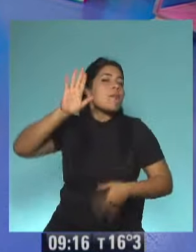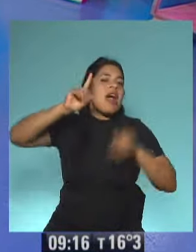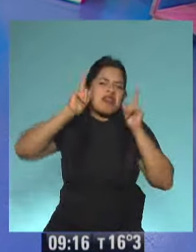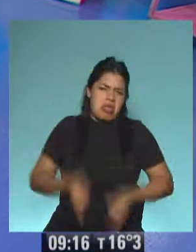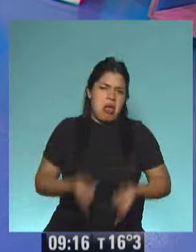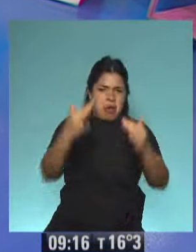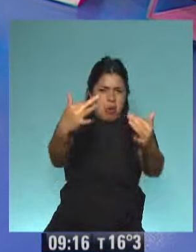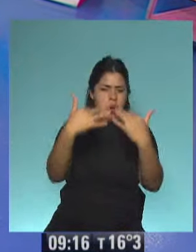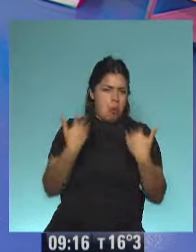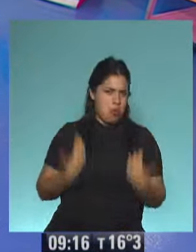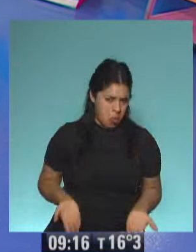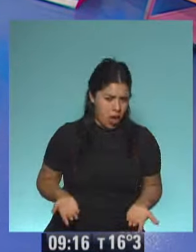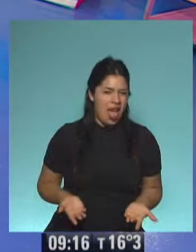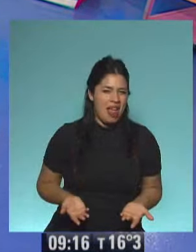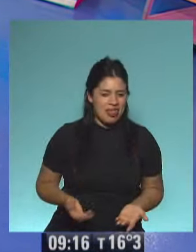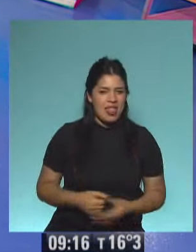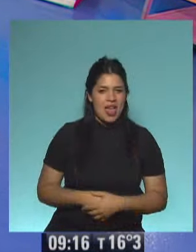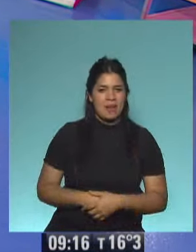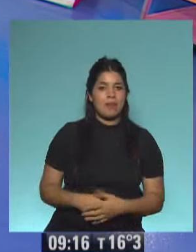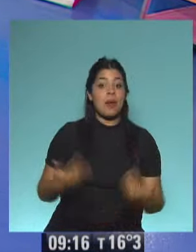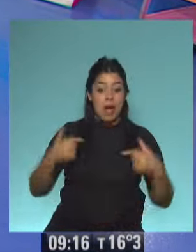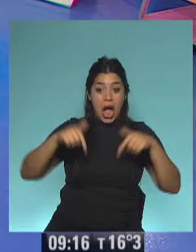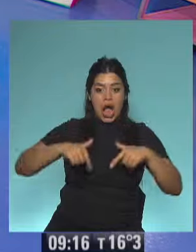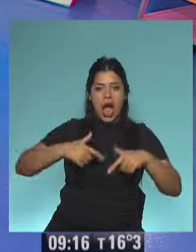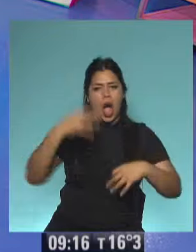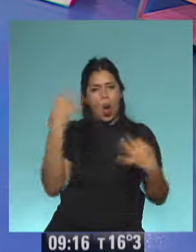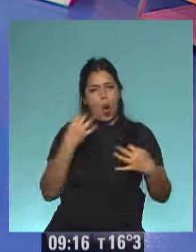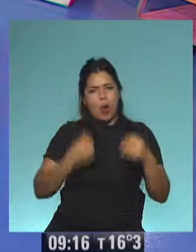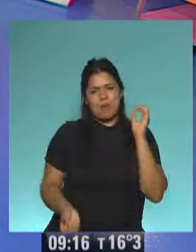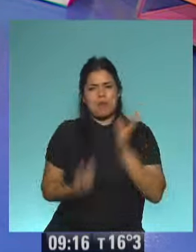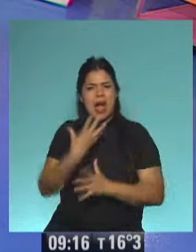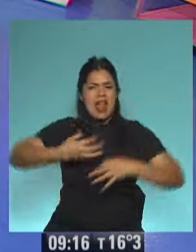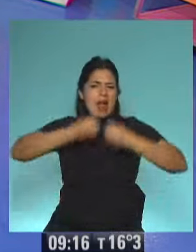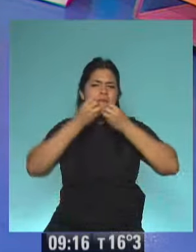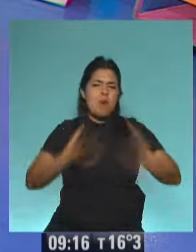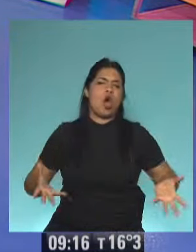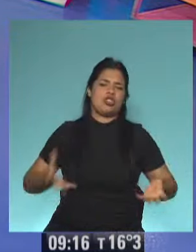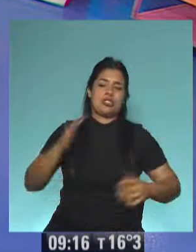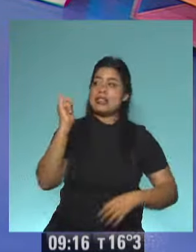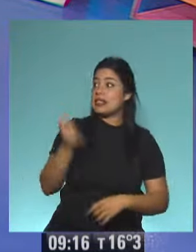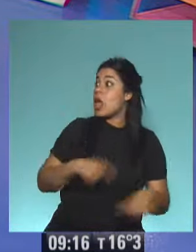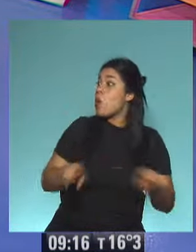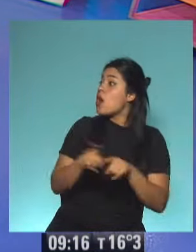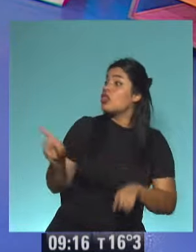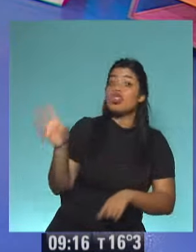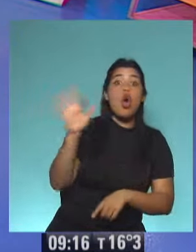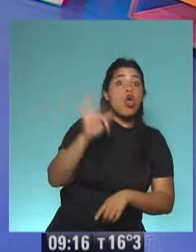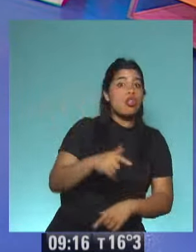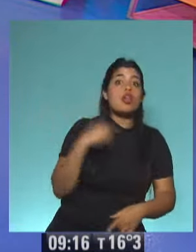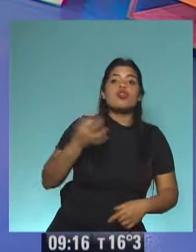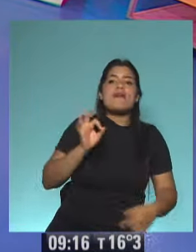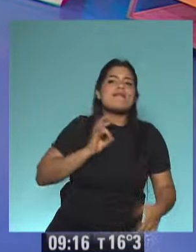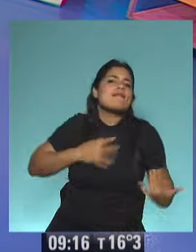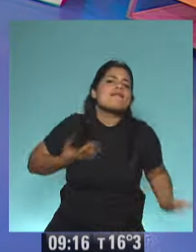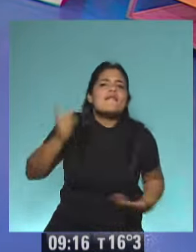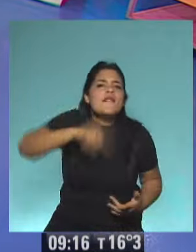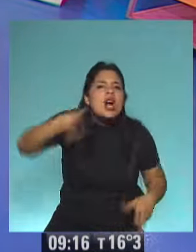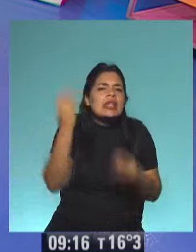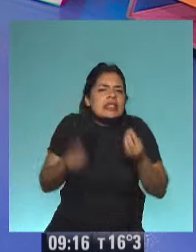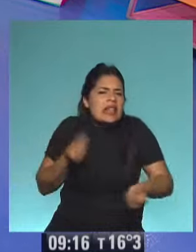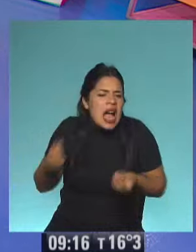nos acompañen a jugar y aprender en esta fabulosa mañana. Y como todas las mañanas, queremos saber qué están haciendo ustedes del otro lado, qué